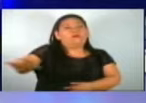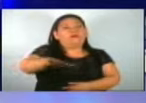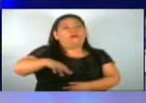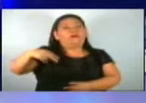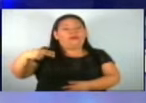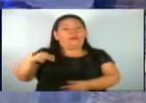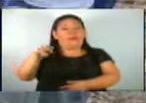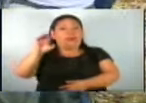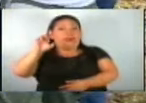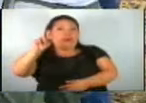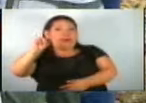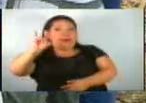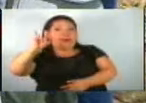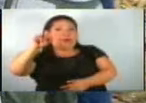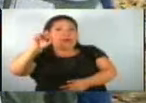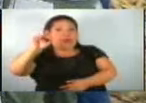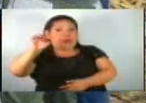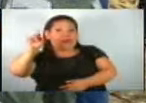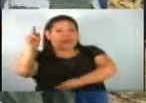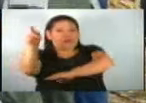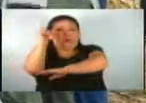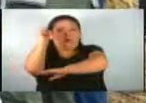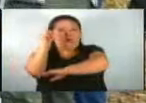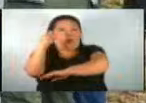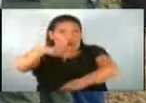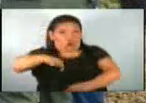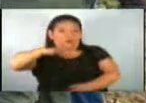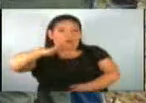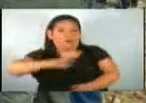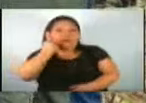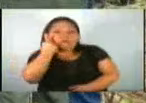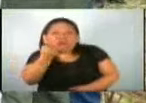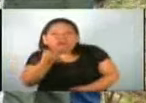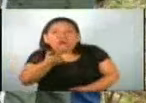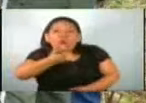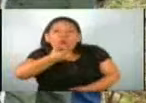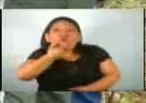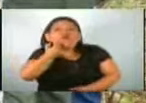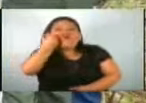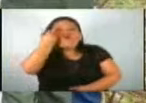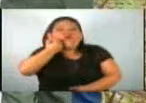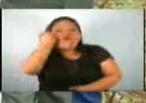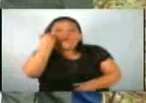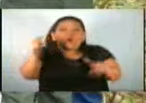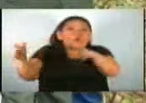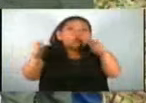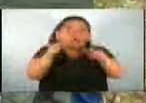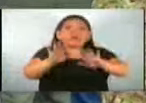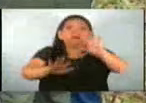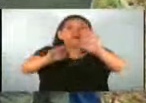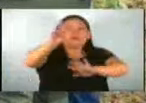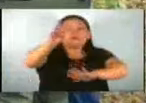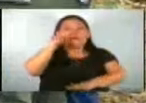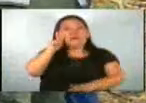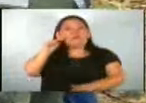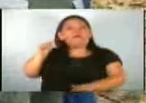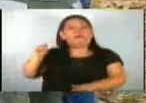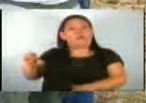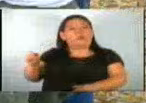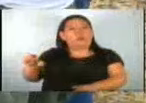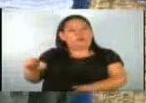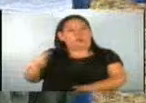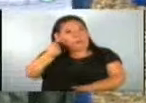en Zacacoyo. Ahí dimos cobertura en horas de la tarde al rescate de este joven de 17 años. Las imágenes que está viendo, de hecho,